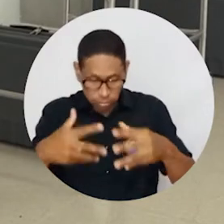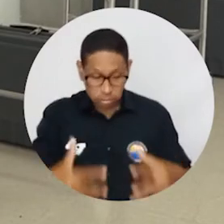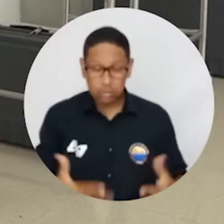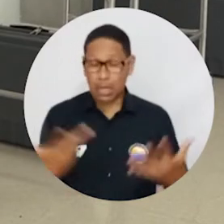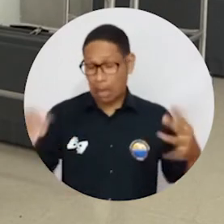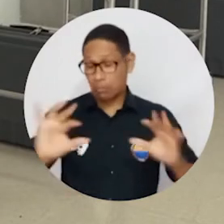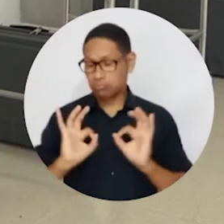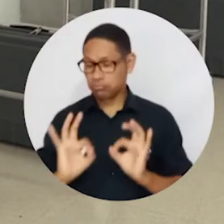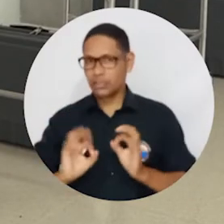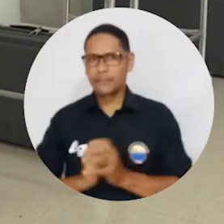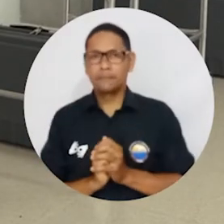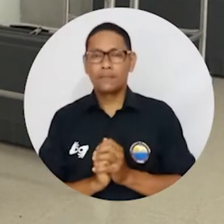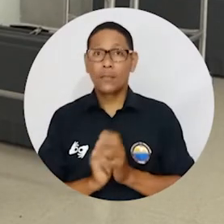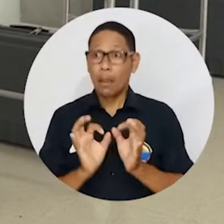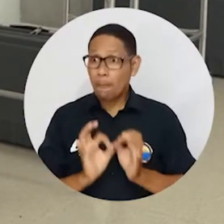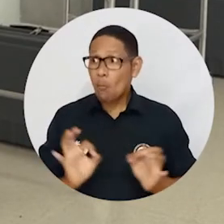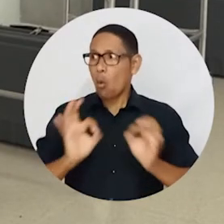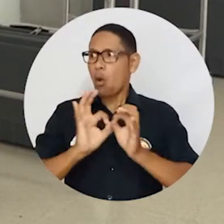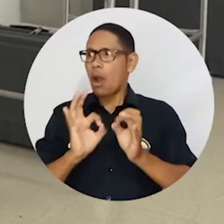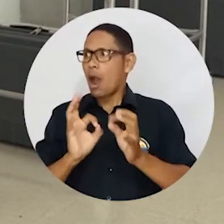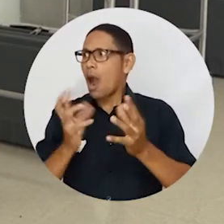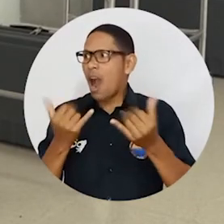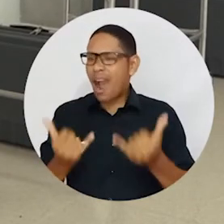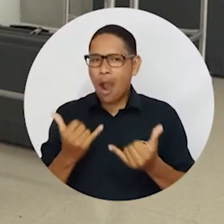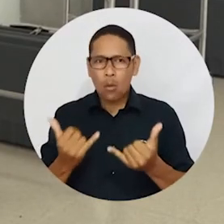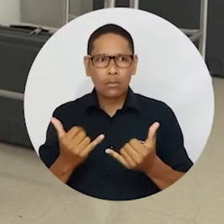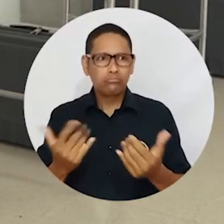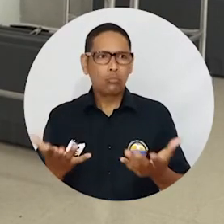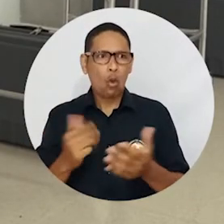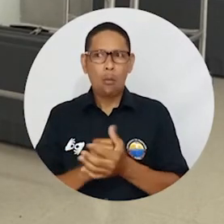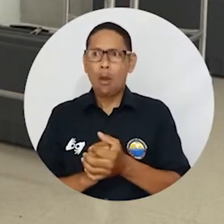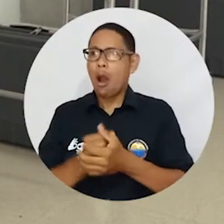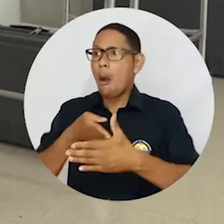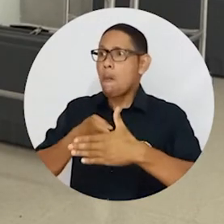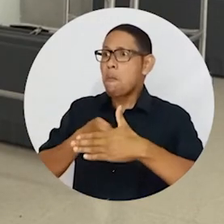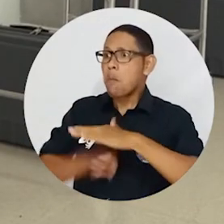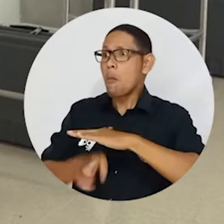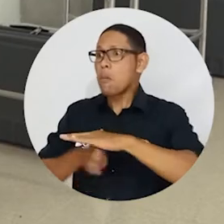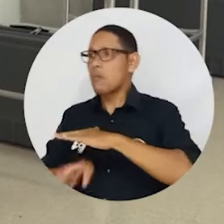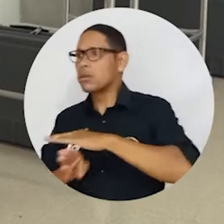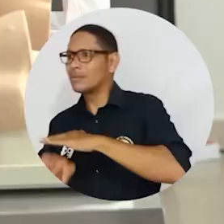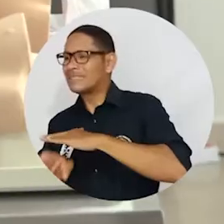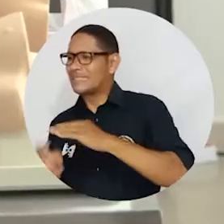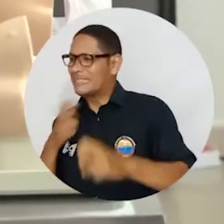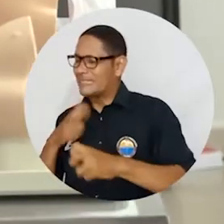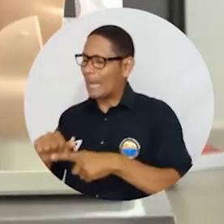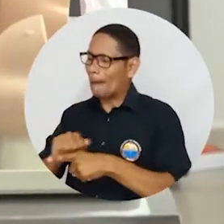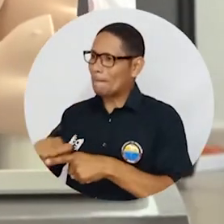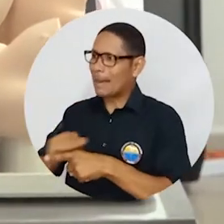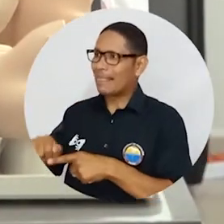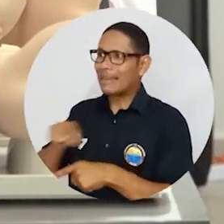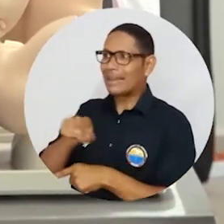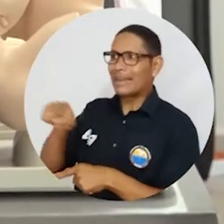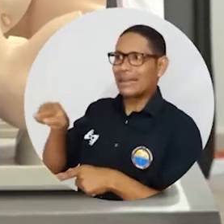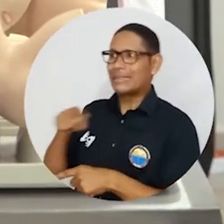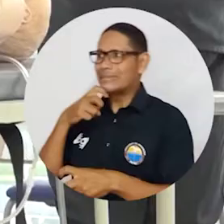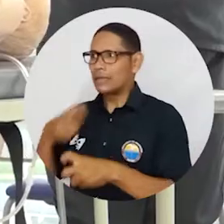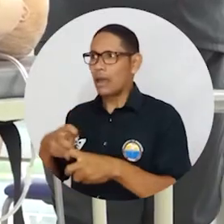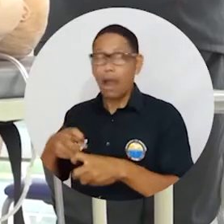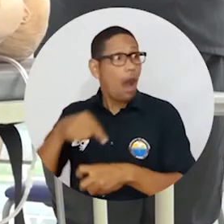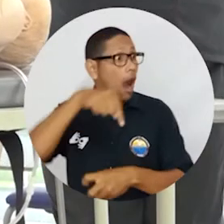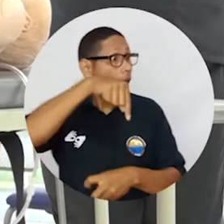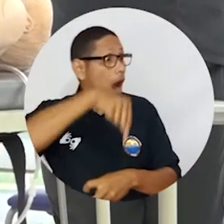permite que ante estas dificultades del acceso a las instituciones prestadoras de salud para hacer la práctica clínica, se